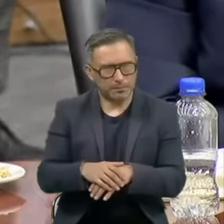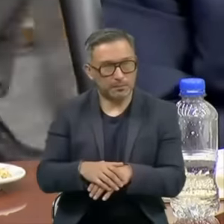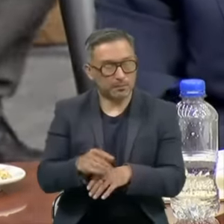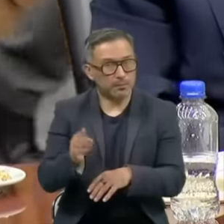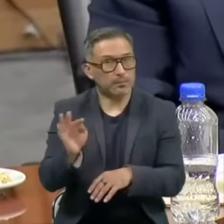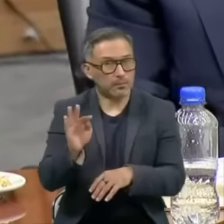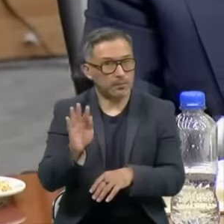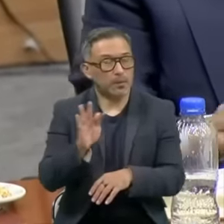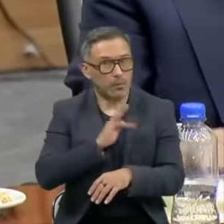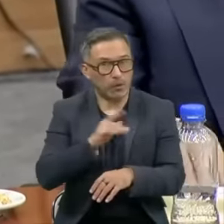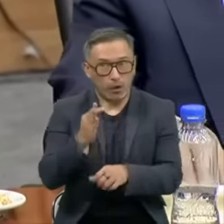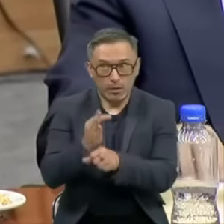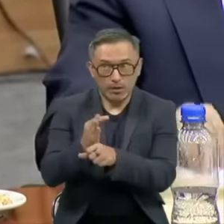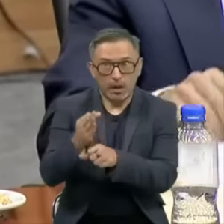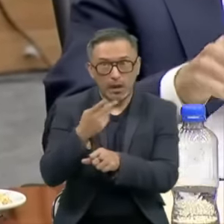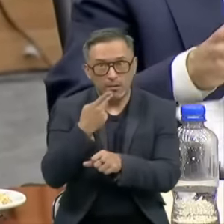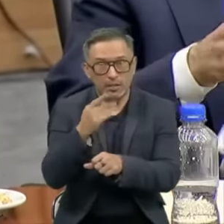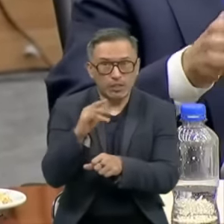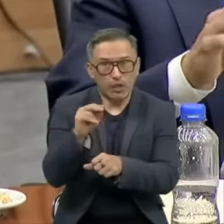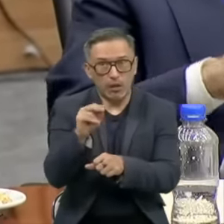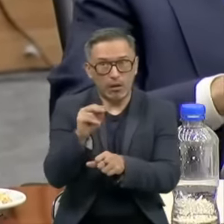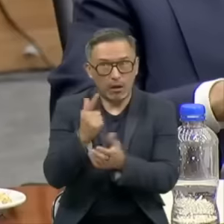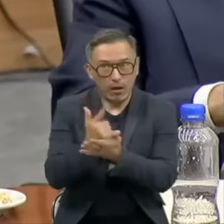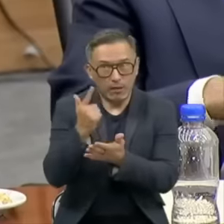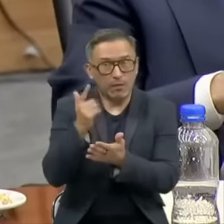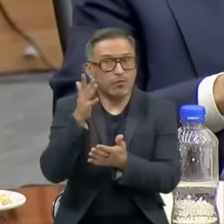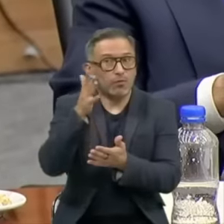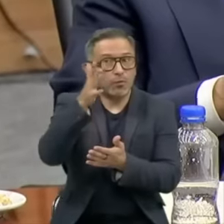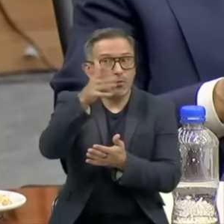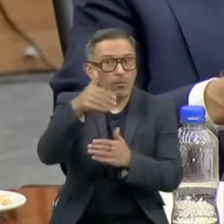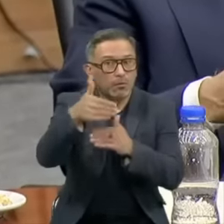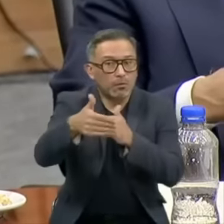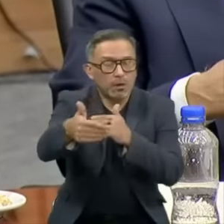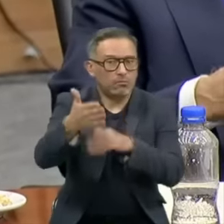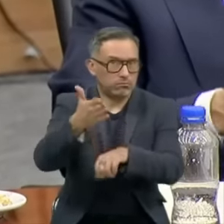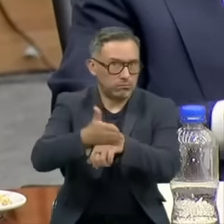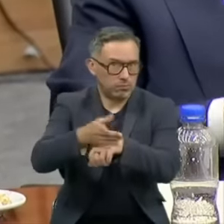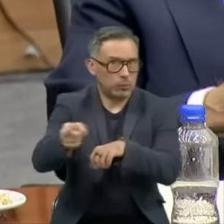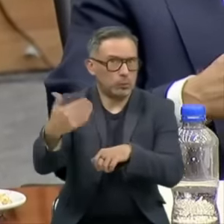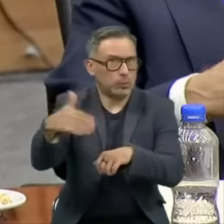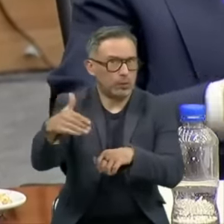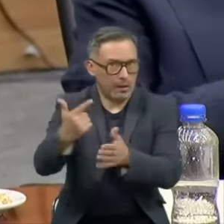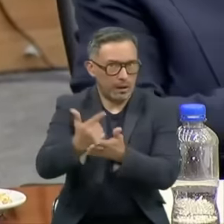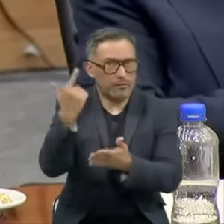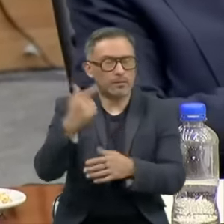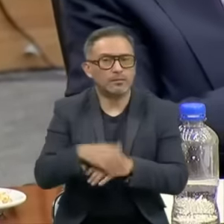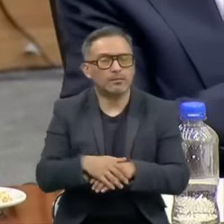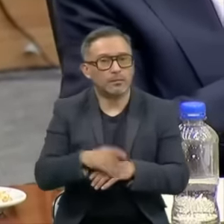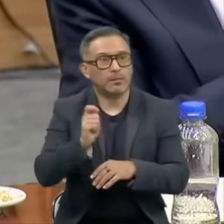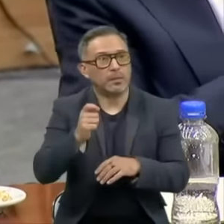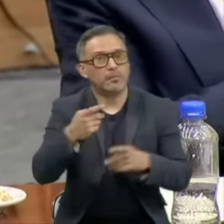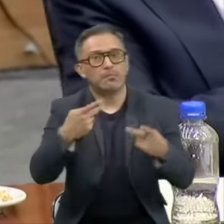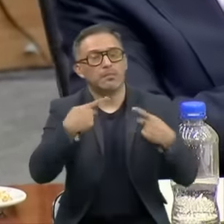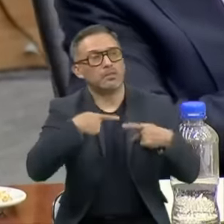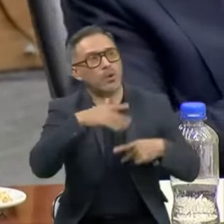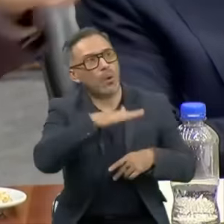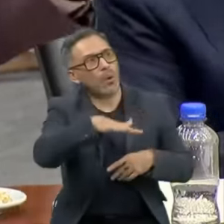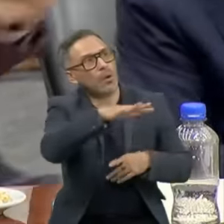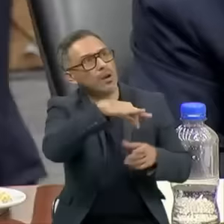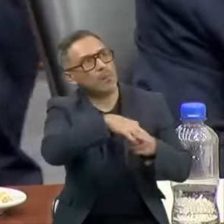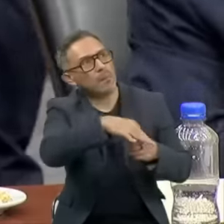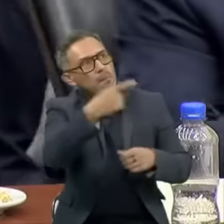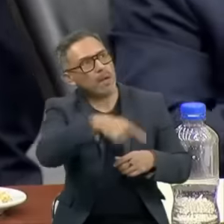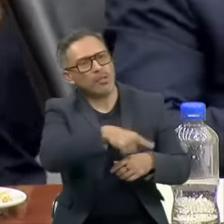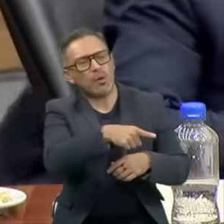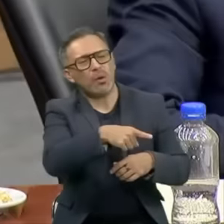tendría consecuencias lo que están diciendo, graves, que implicarían trastocar la voluntad popular. Y lo